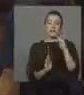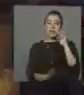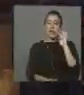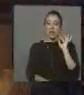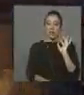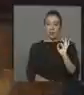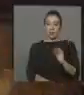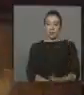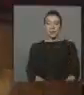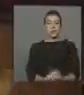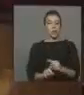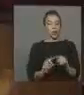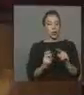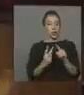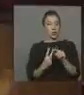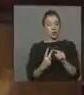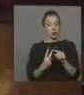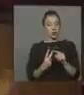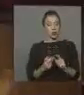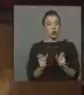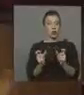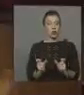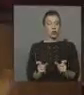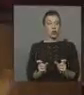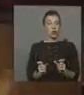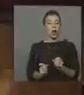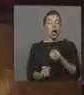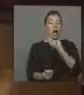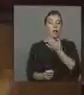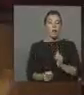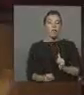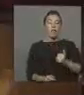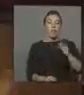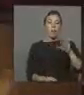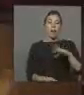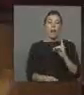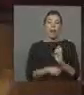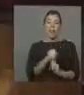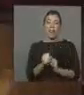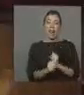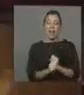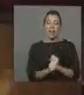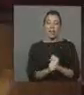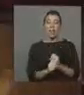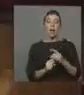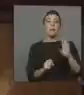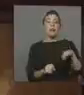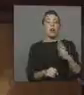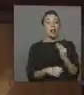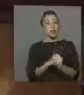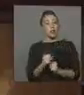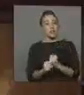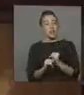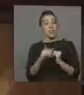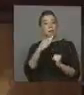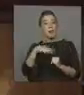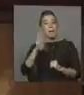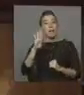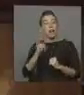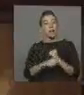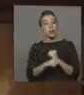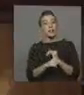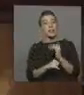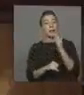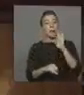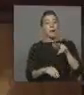En segundo lugar, se regula la manifestación de voluntad de las menores de edad, distinguiéndose entre menores de 14 y mayores de 14 y